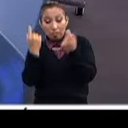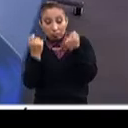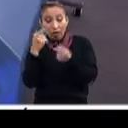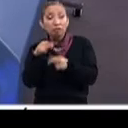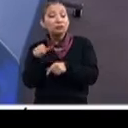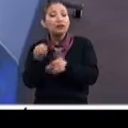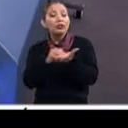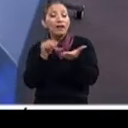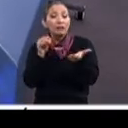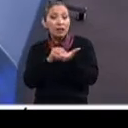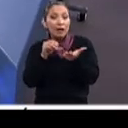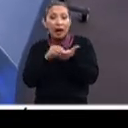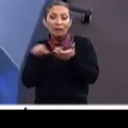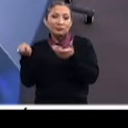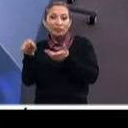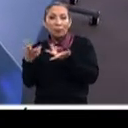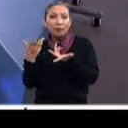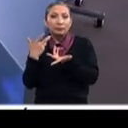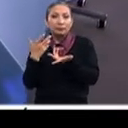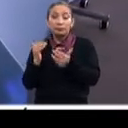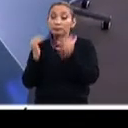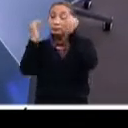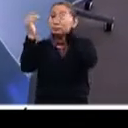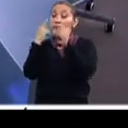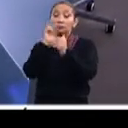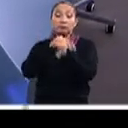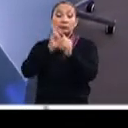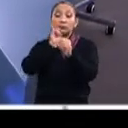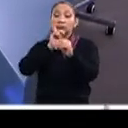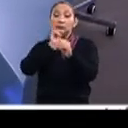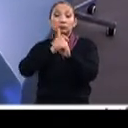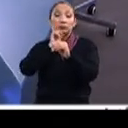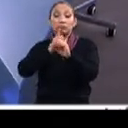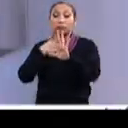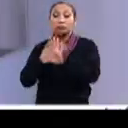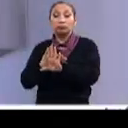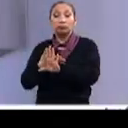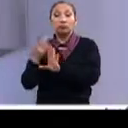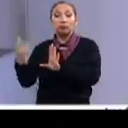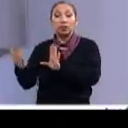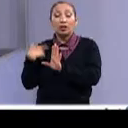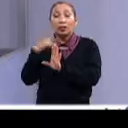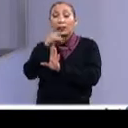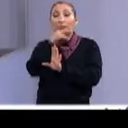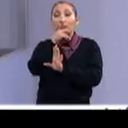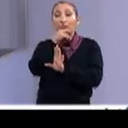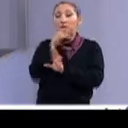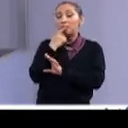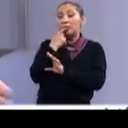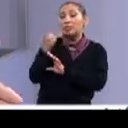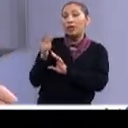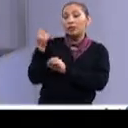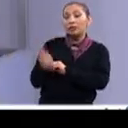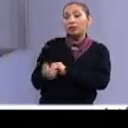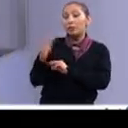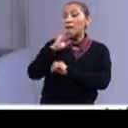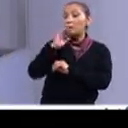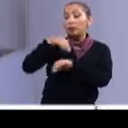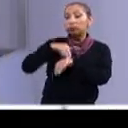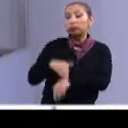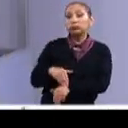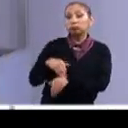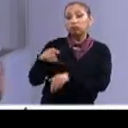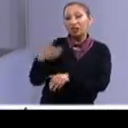promueve precisamente un mayor ensalce hacia la cuestión de la defensa hacia el patriarcado, por llamarlo de alguna manera, que hacia